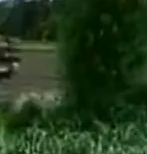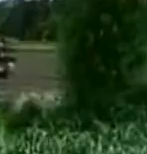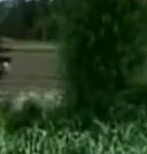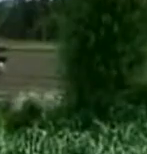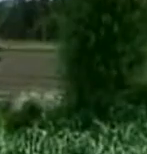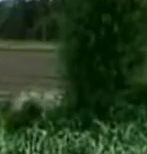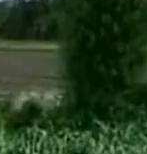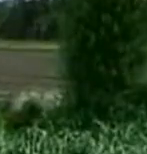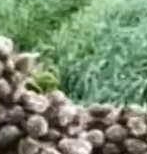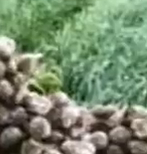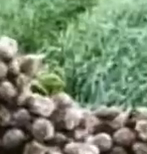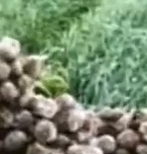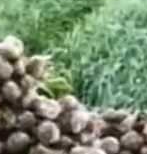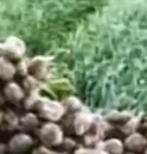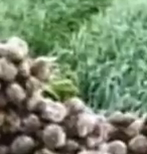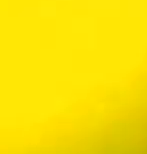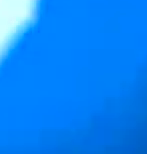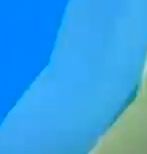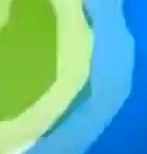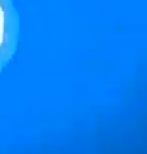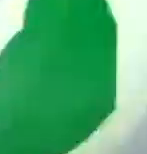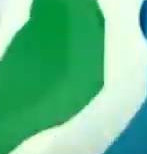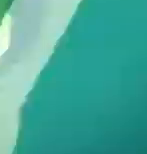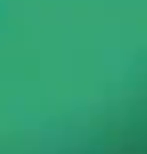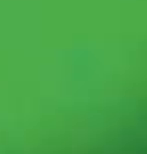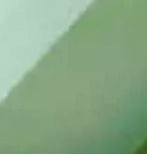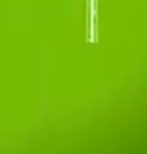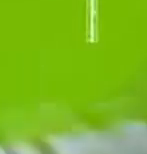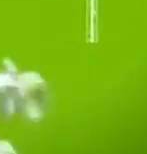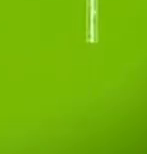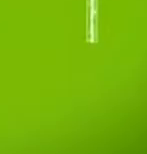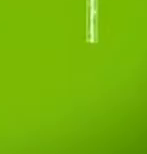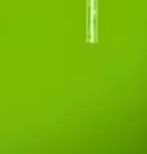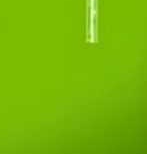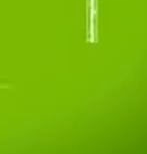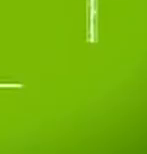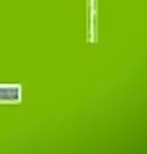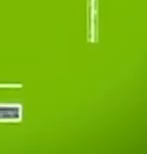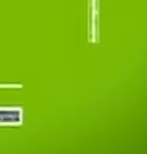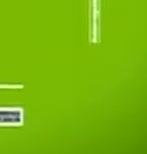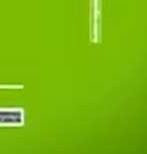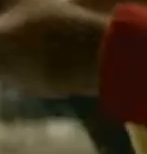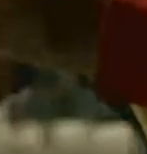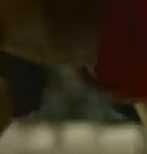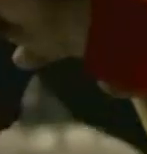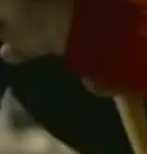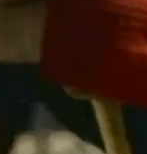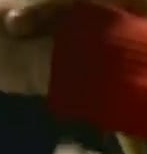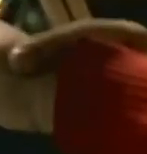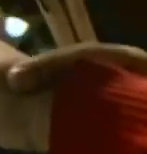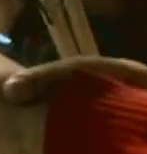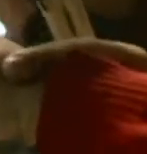municipios del país y en más de 500 somos la única entidad bancaria. En el Banco Agrario de Colombia hay más campo para todos. ¡Cuál ocupado! ¡Cuál